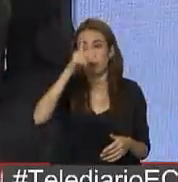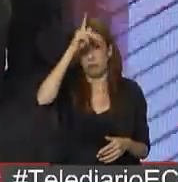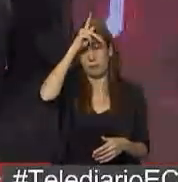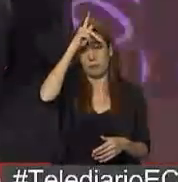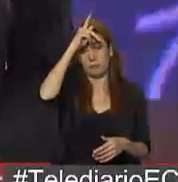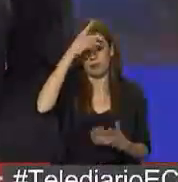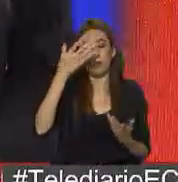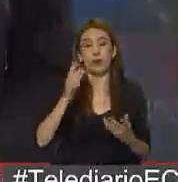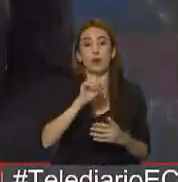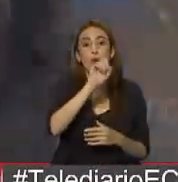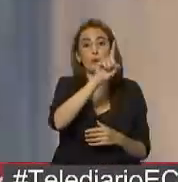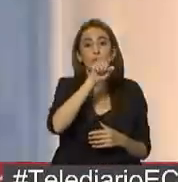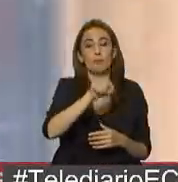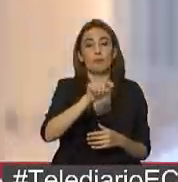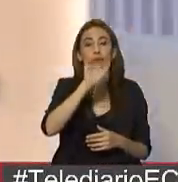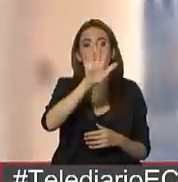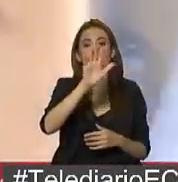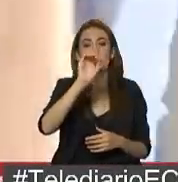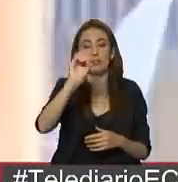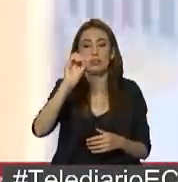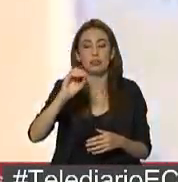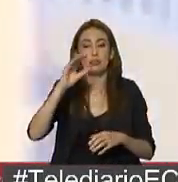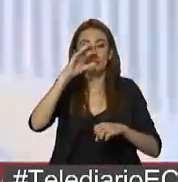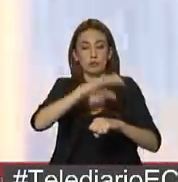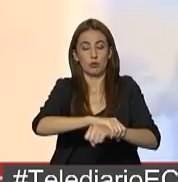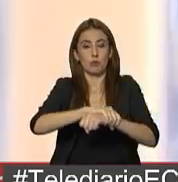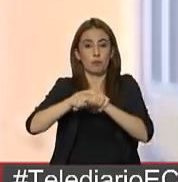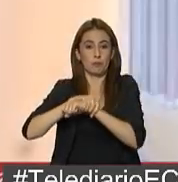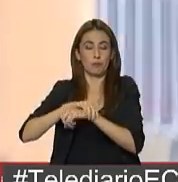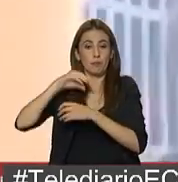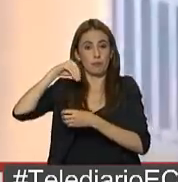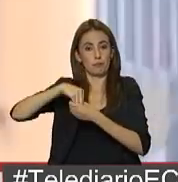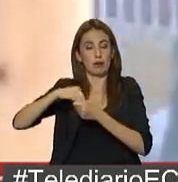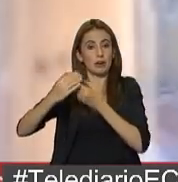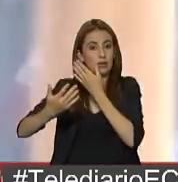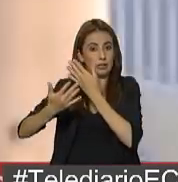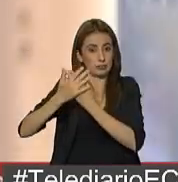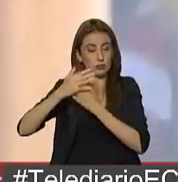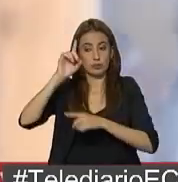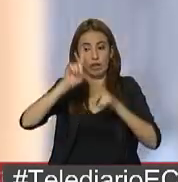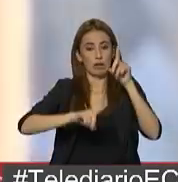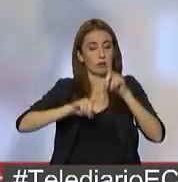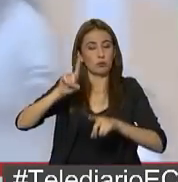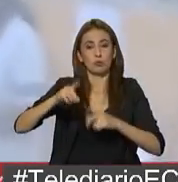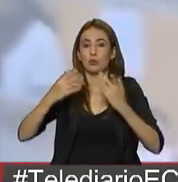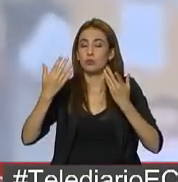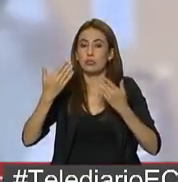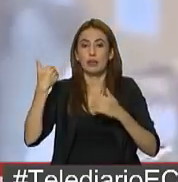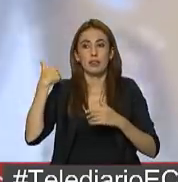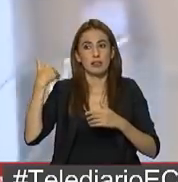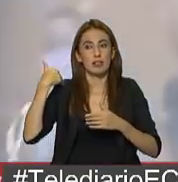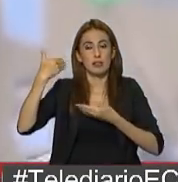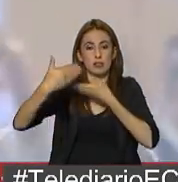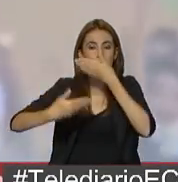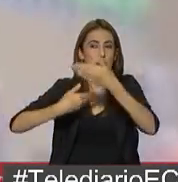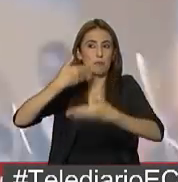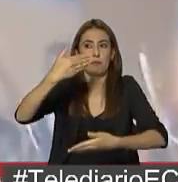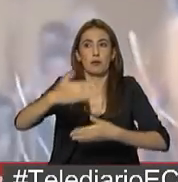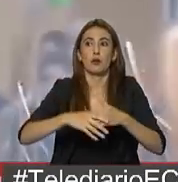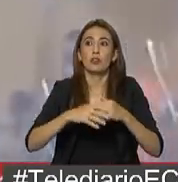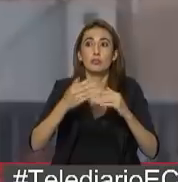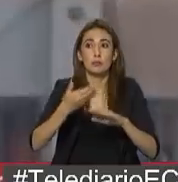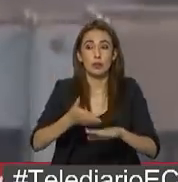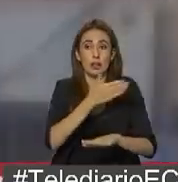1.500 presos condenados por delitos leves como parte de un plan para reducir las sobrepobladas prisiones, en donde ya se registraron motines y